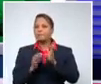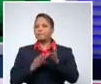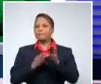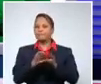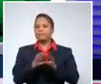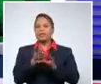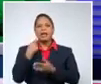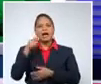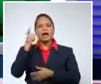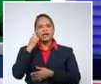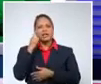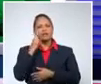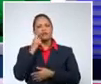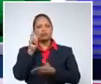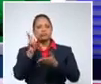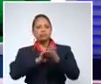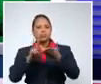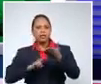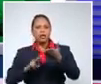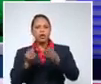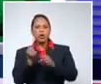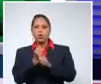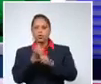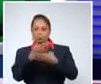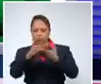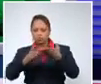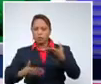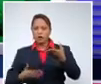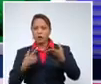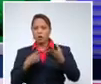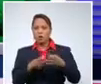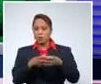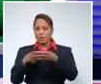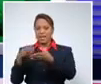un trabajo que va llevando el Instituto de